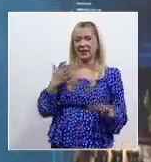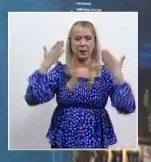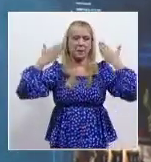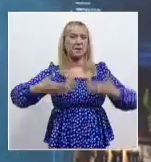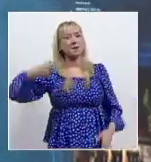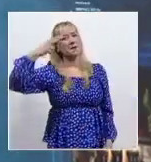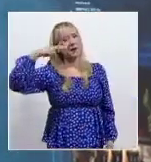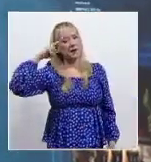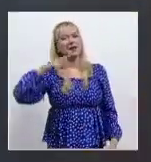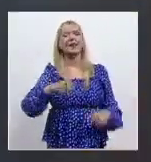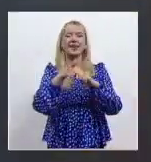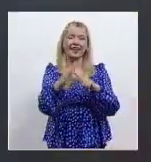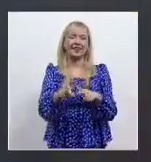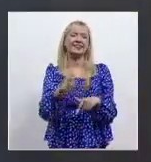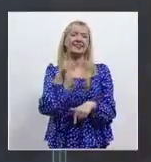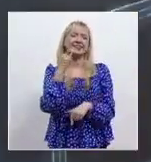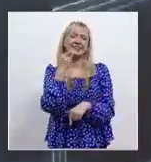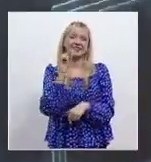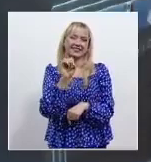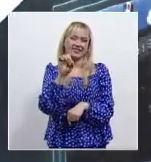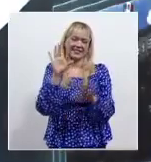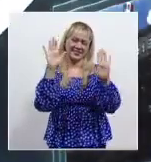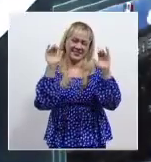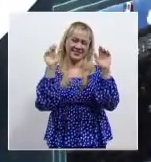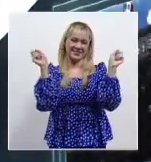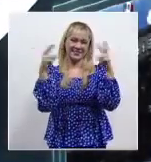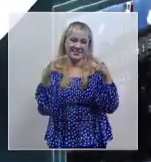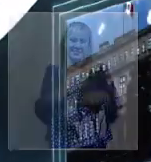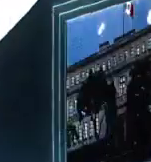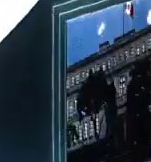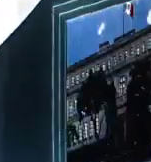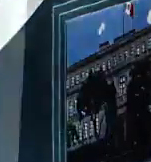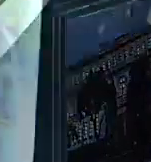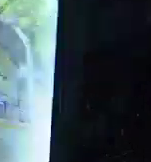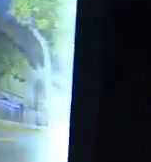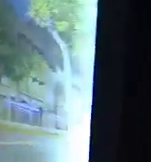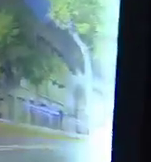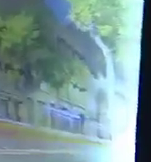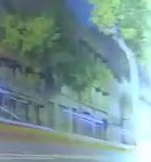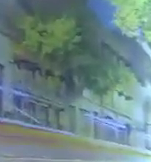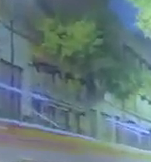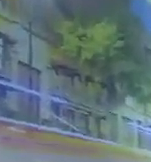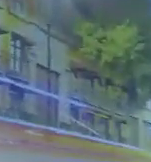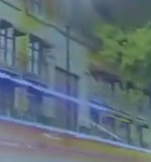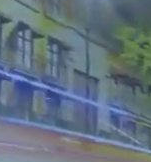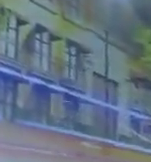le deseo que siga disfrutando su fin de semana. Hasta pronto.